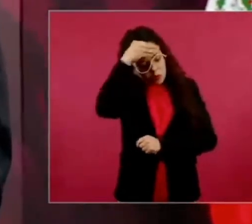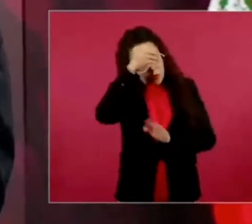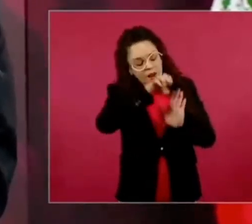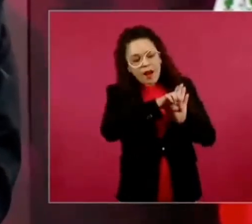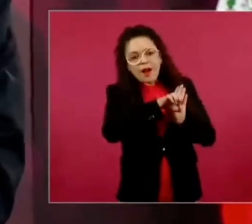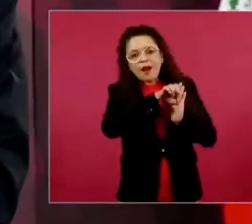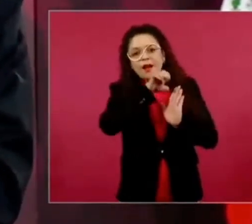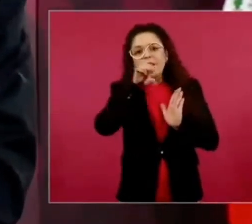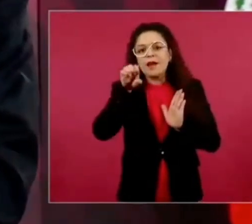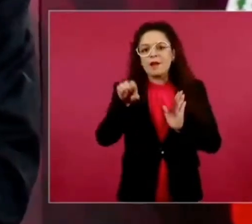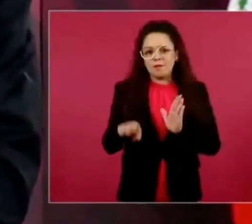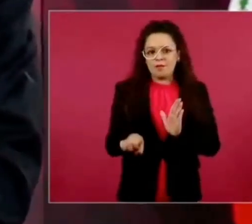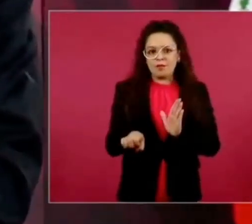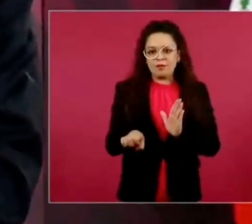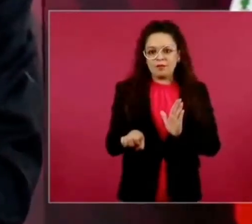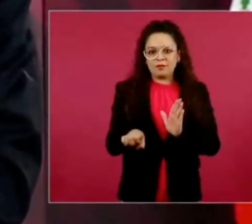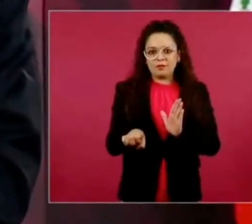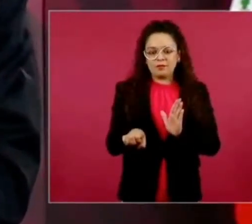dejarnos